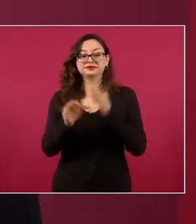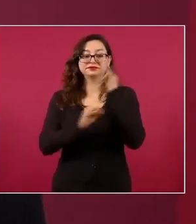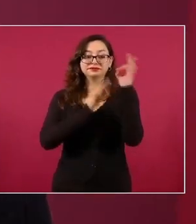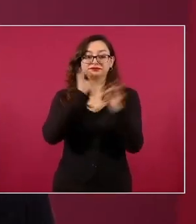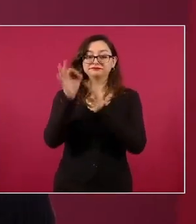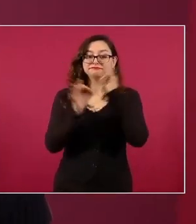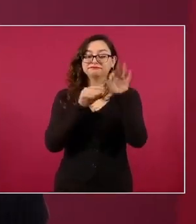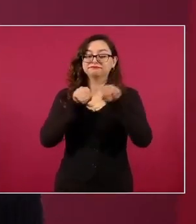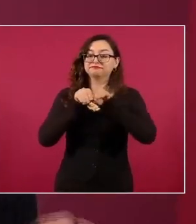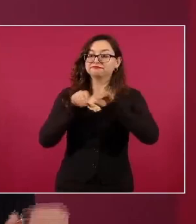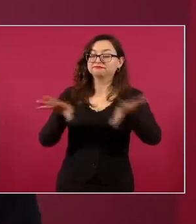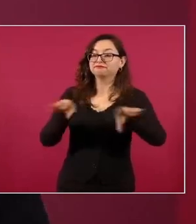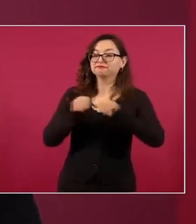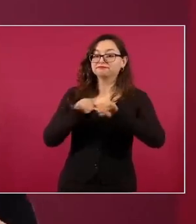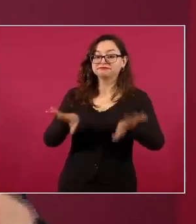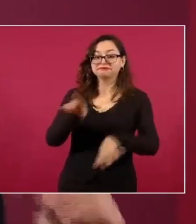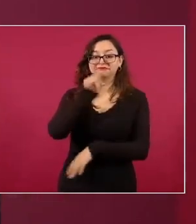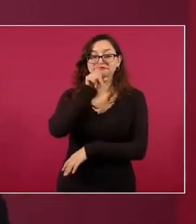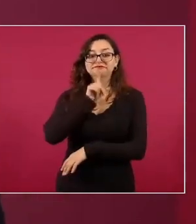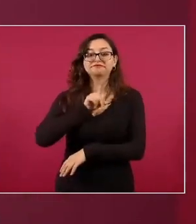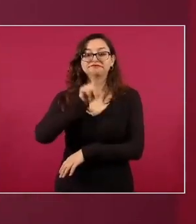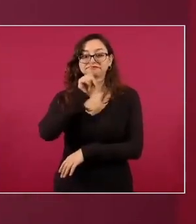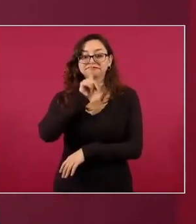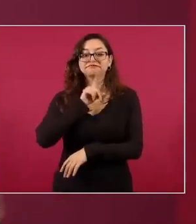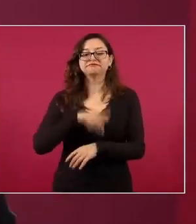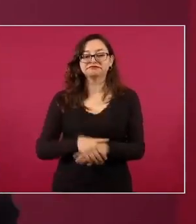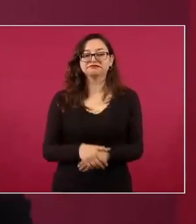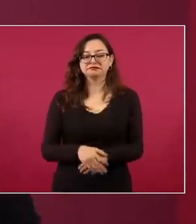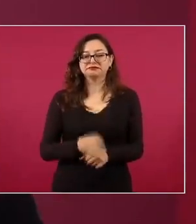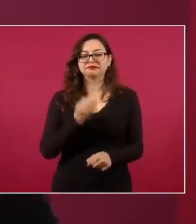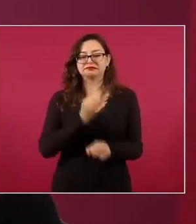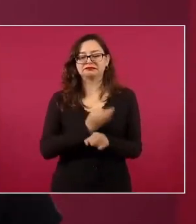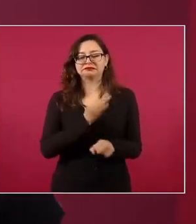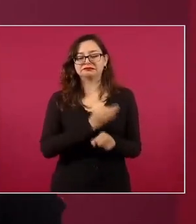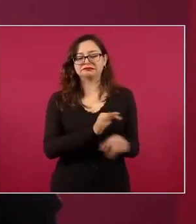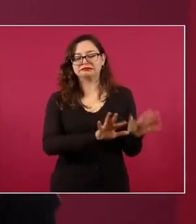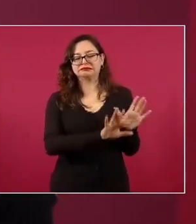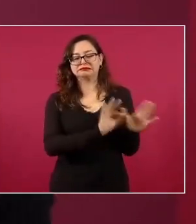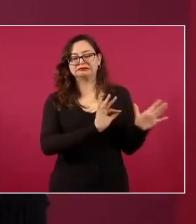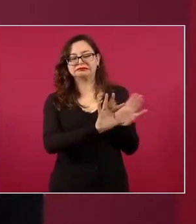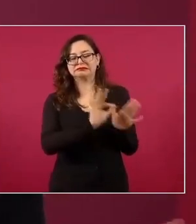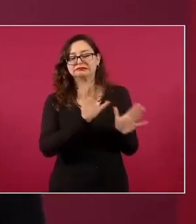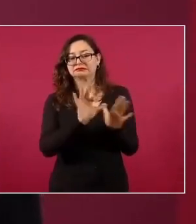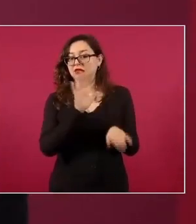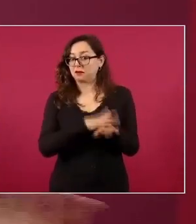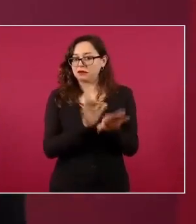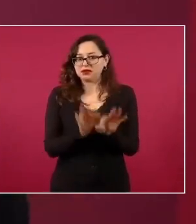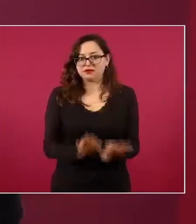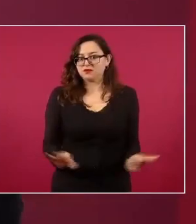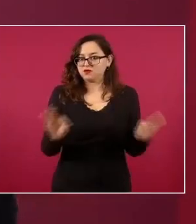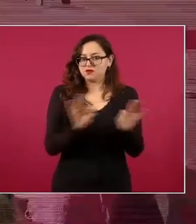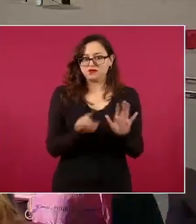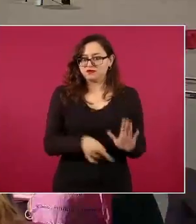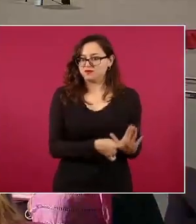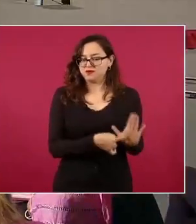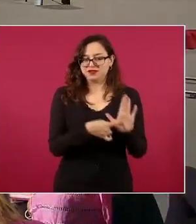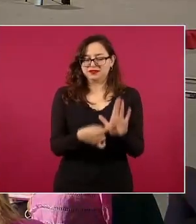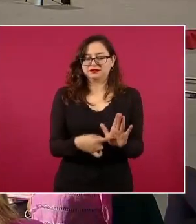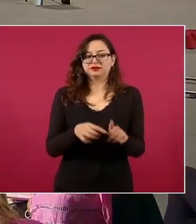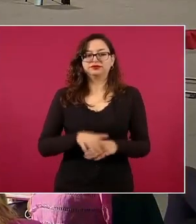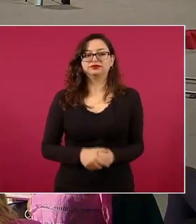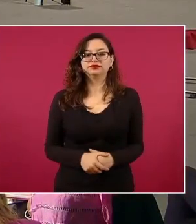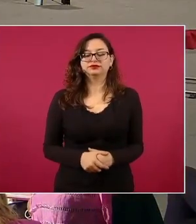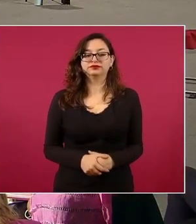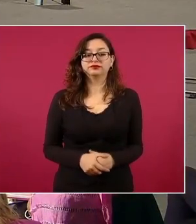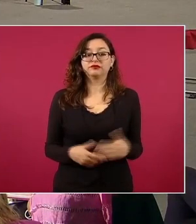mentiras. Aquí vamos a mostrar algunas que destacaron. Una cosa es salir a mentir para intentar